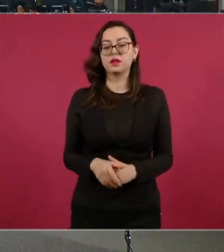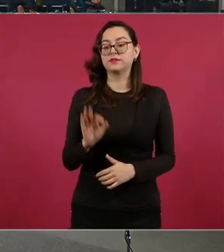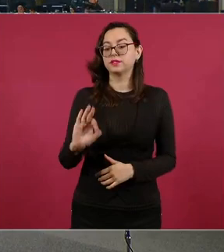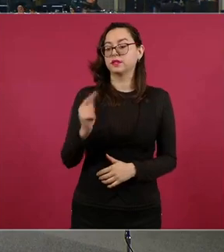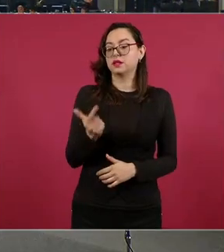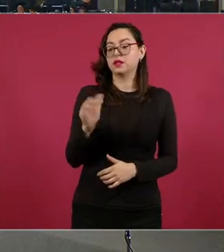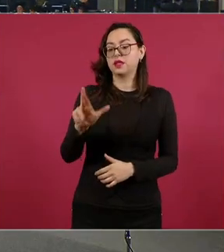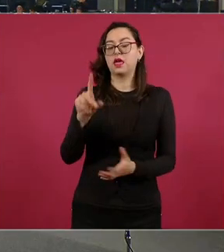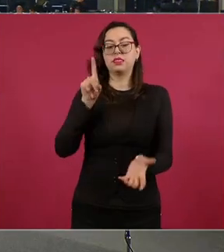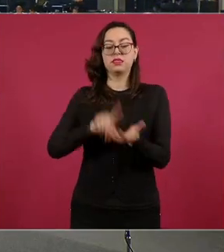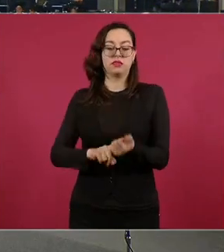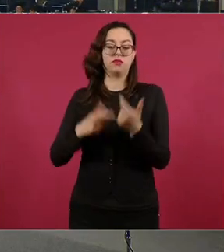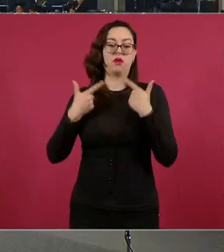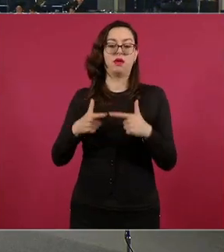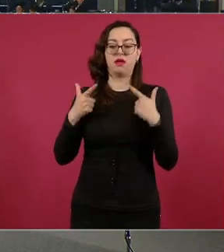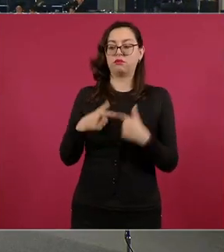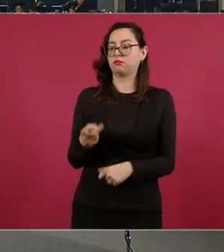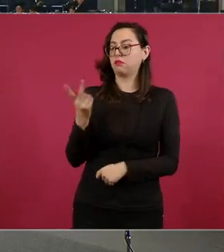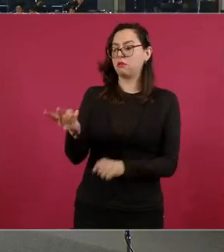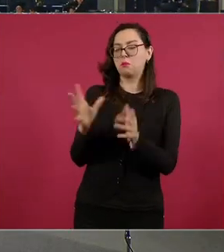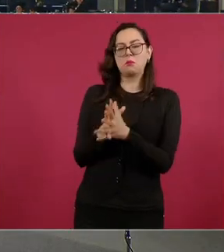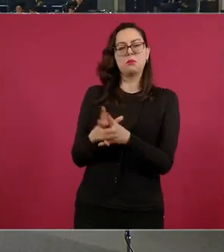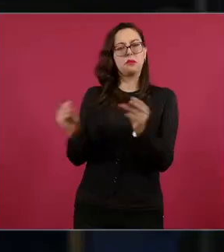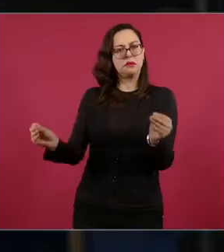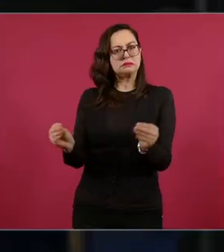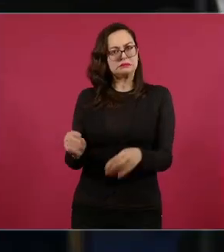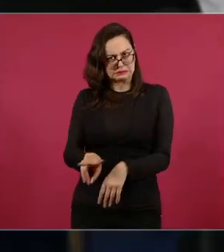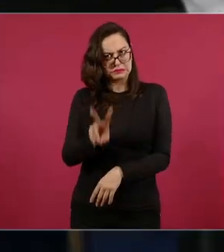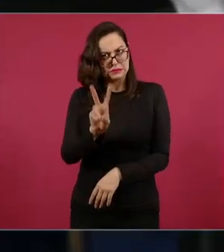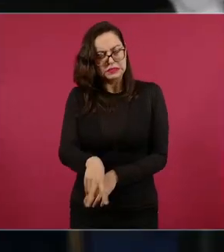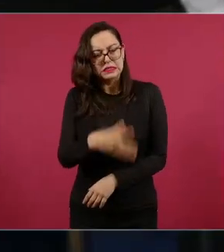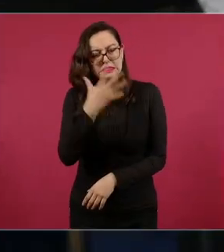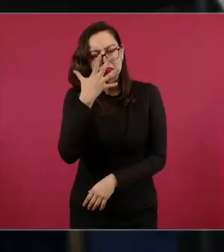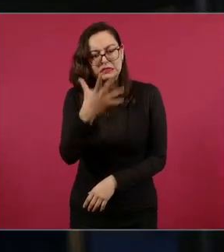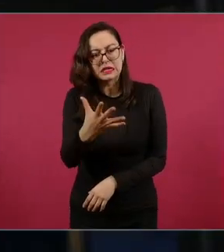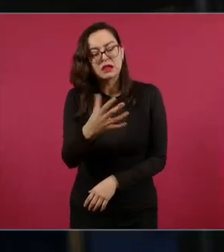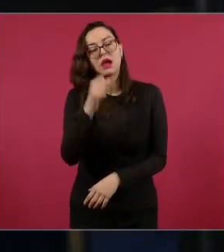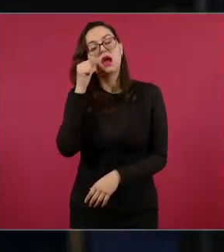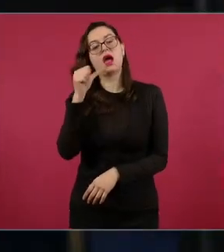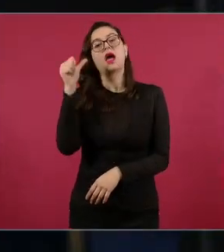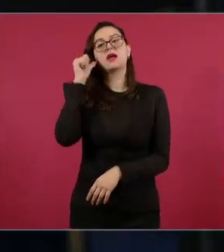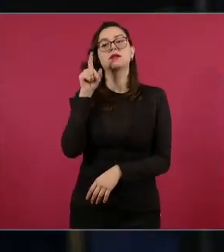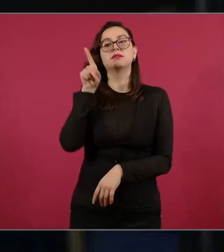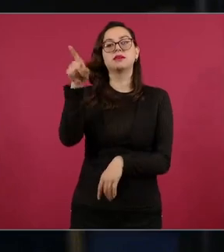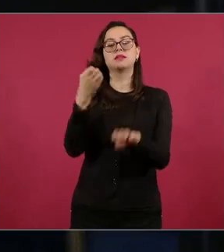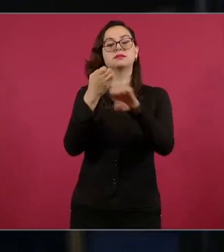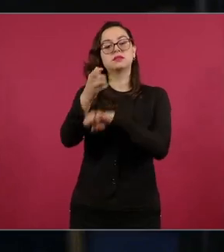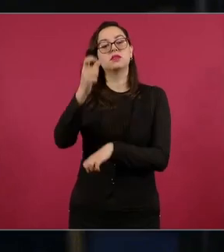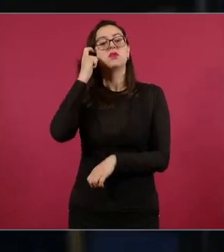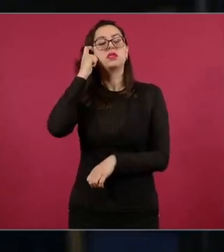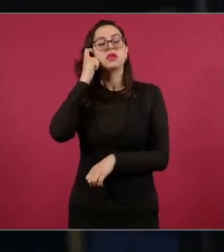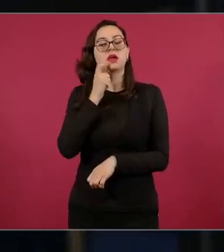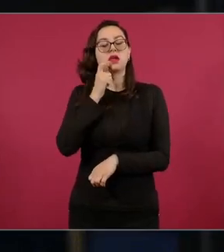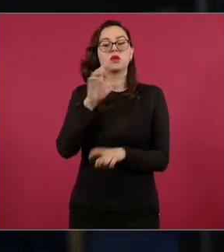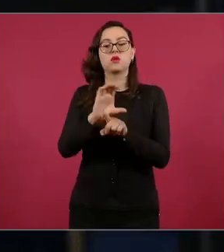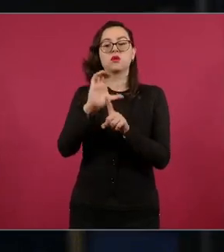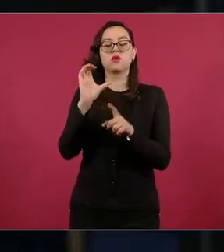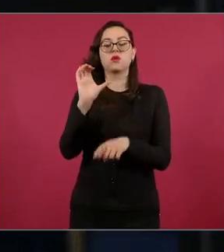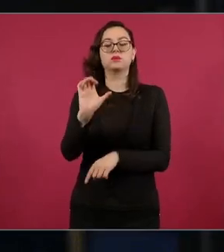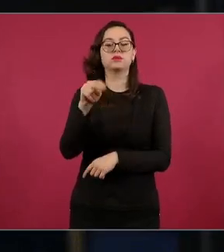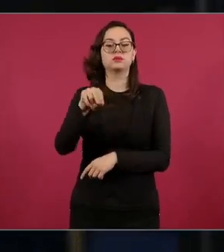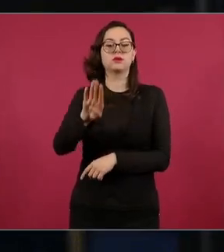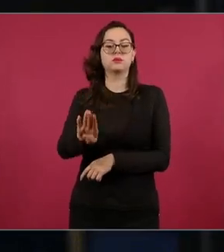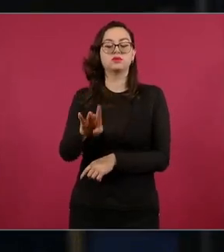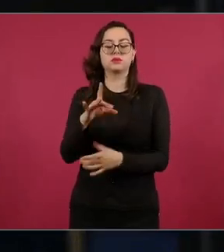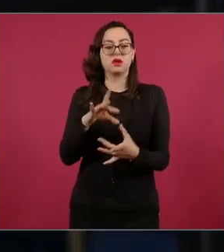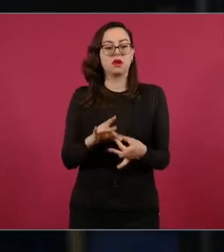General de la República. Ayer la Comisión Estatal de Búsqueda de Personas del Estado de Guerrero reportó esta desaparición.